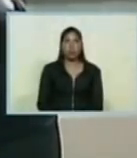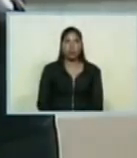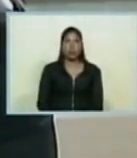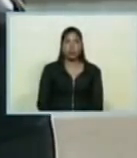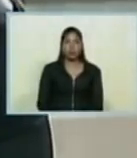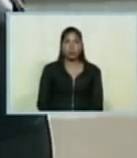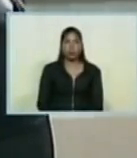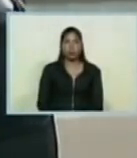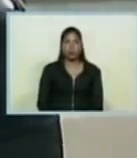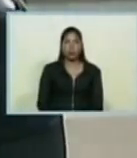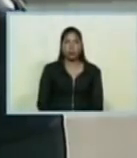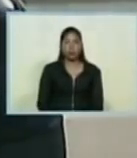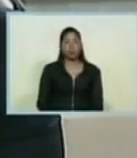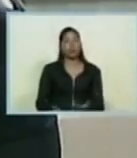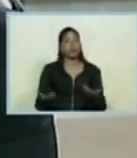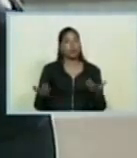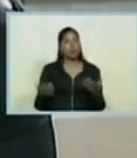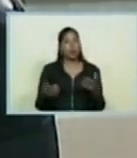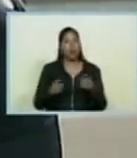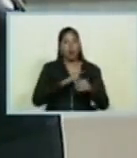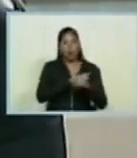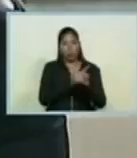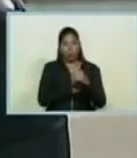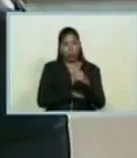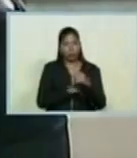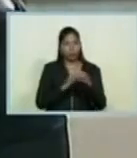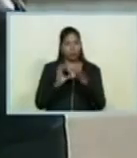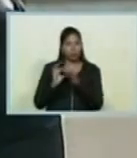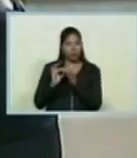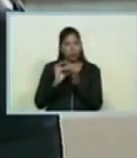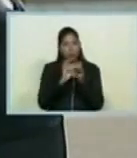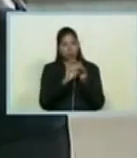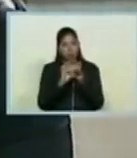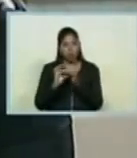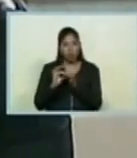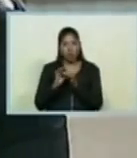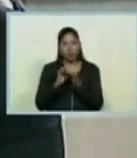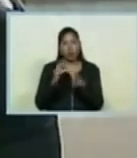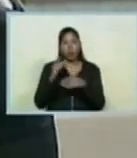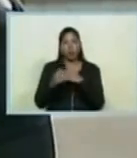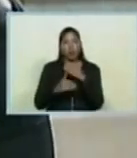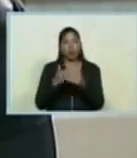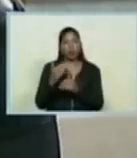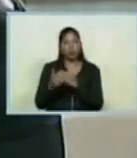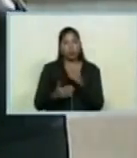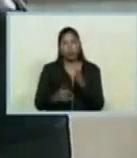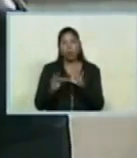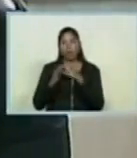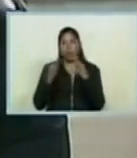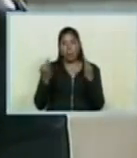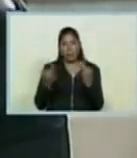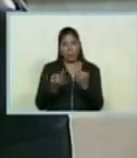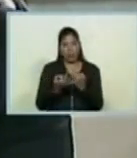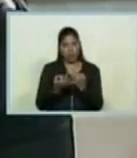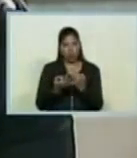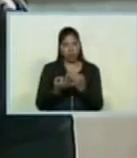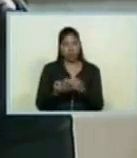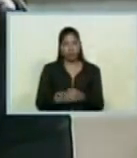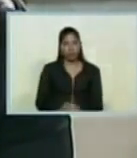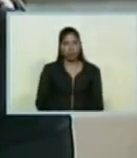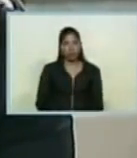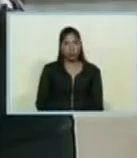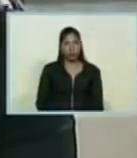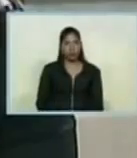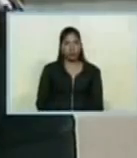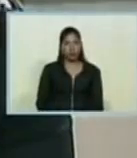el fortalecimiento y la promoción de las unidades de producción familiar. Yo le informo, presidente, que en articulación con el